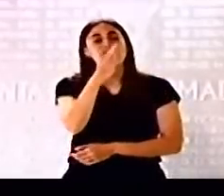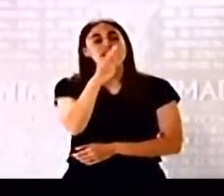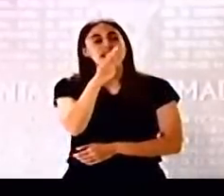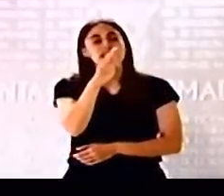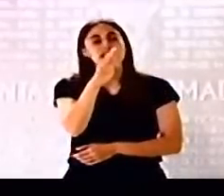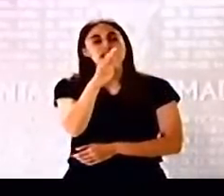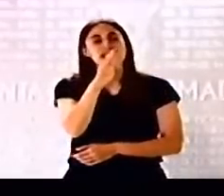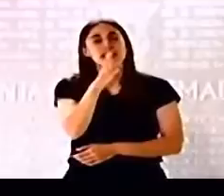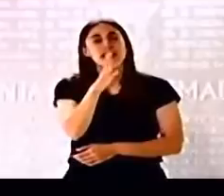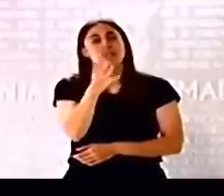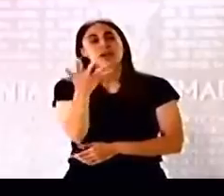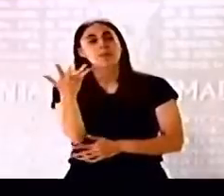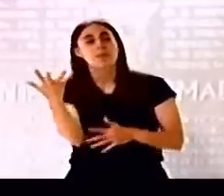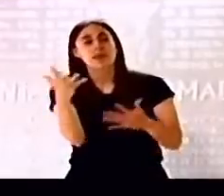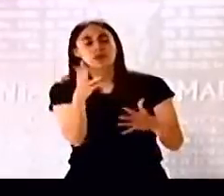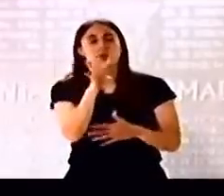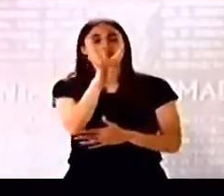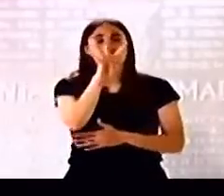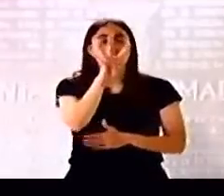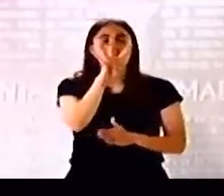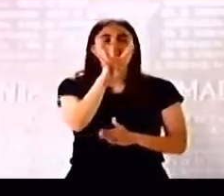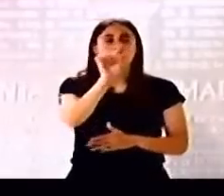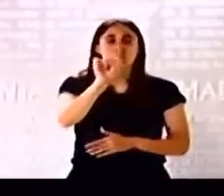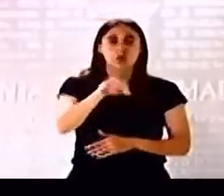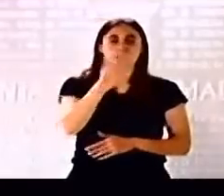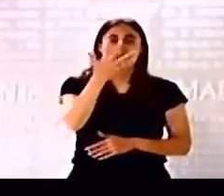alrededor de 4,5 millones de dosis